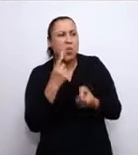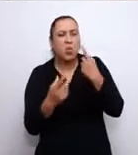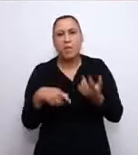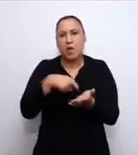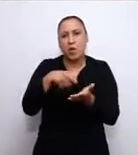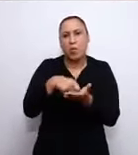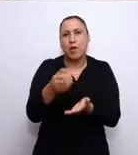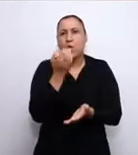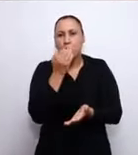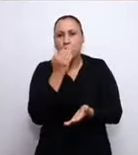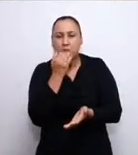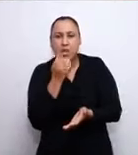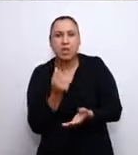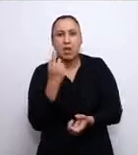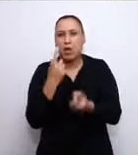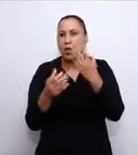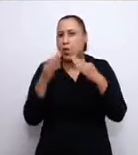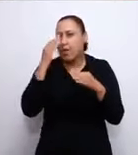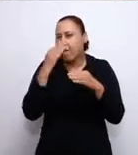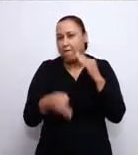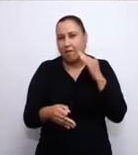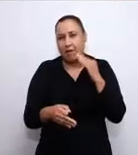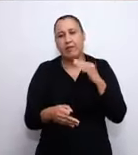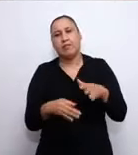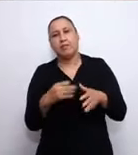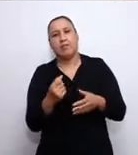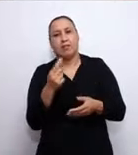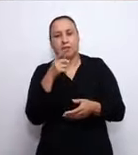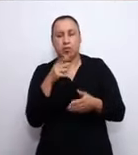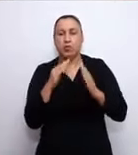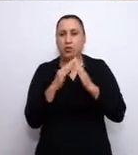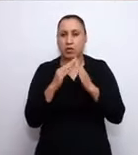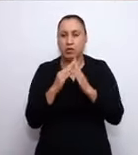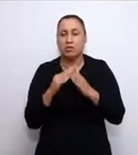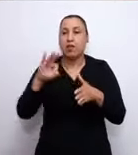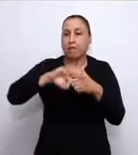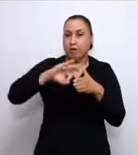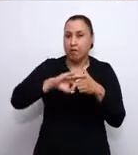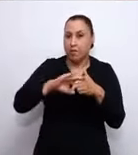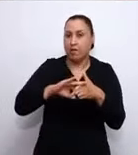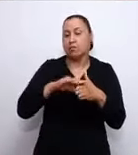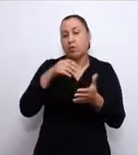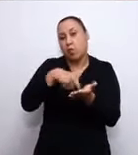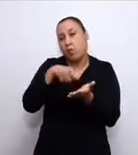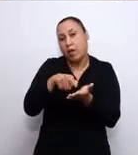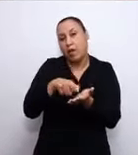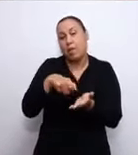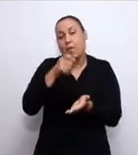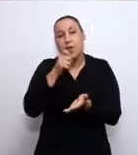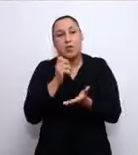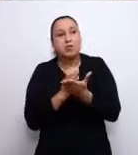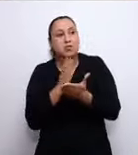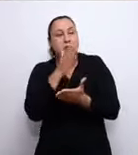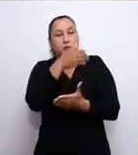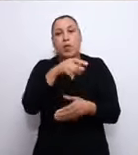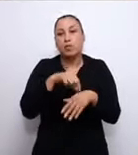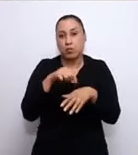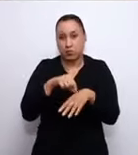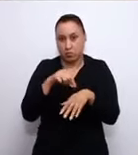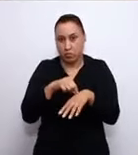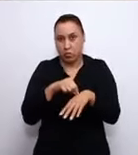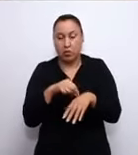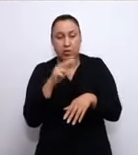como la compra de alimentos víveres productos de higiene productos farmacéuticos o si tienes que salir a